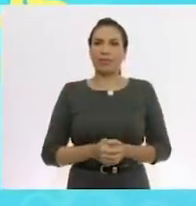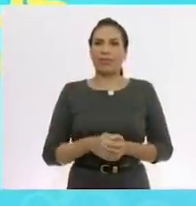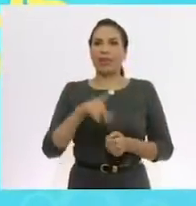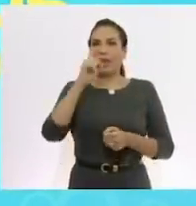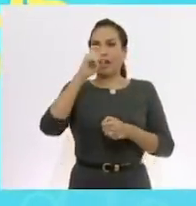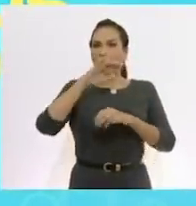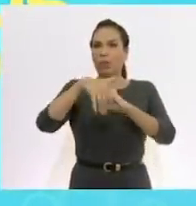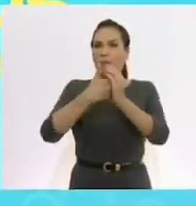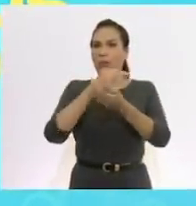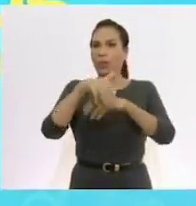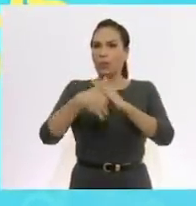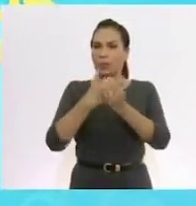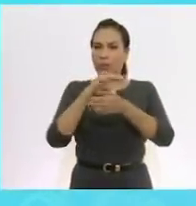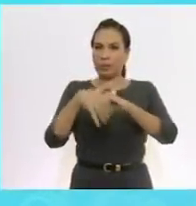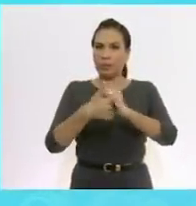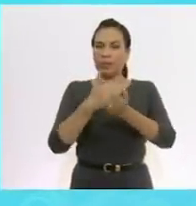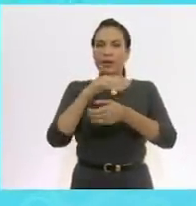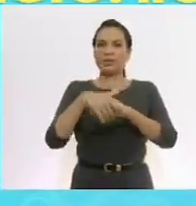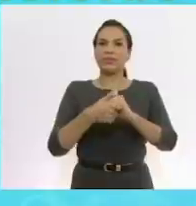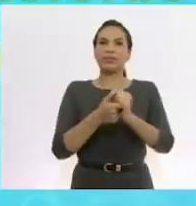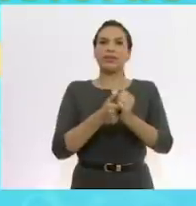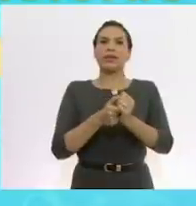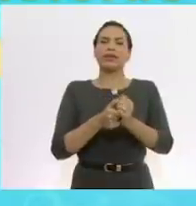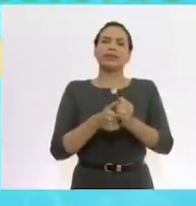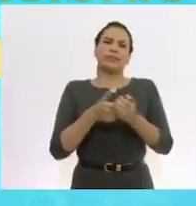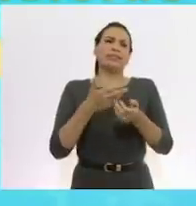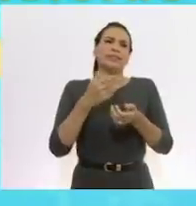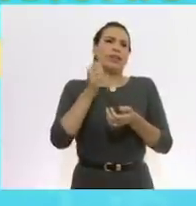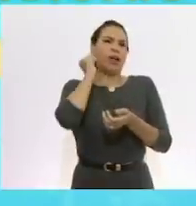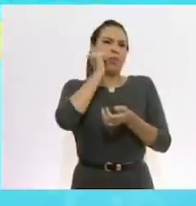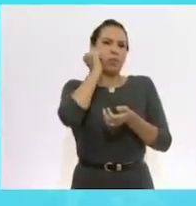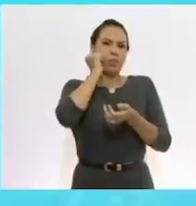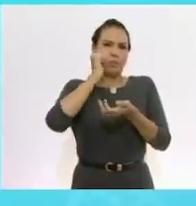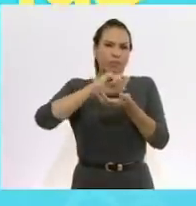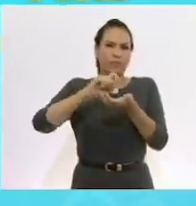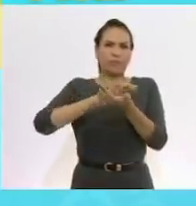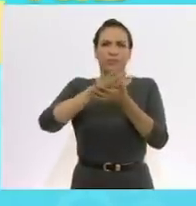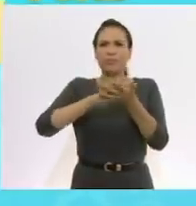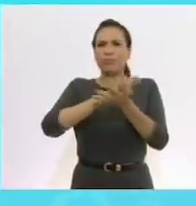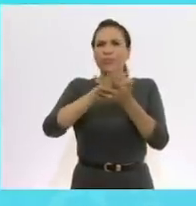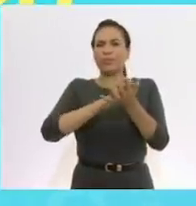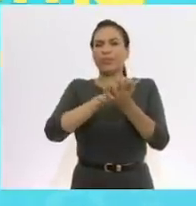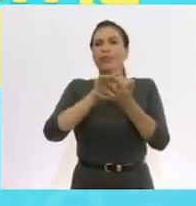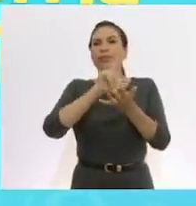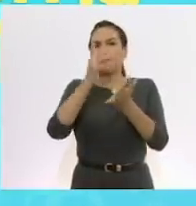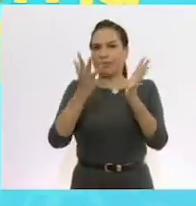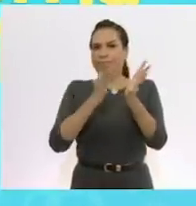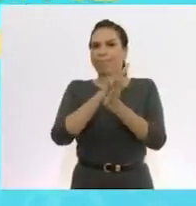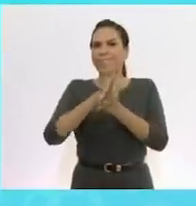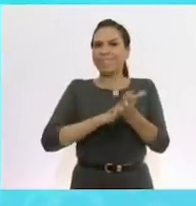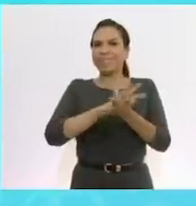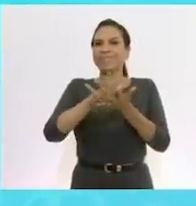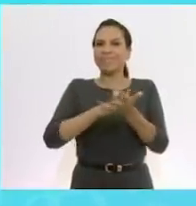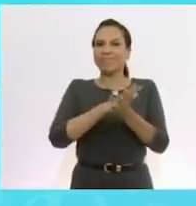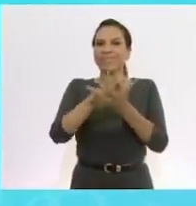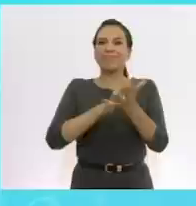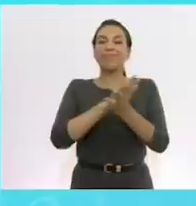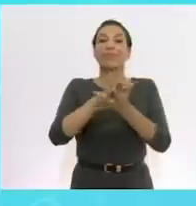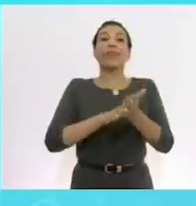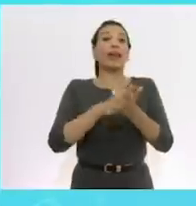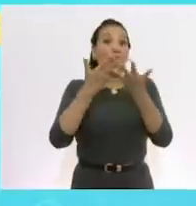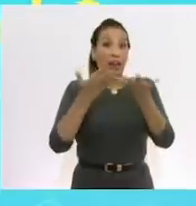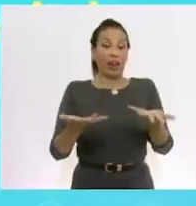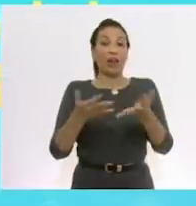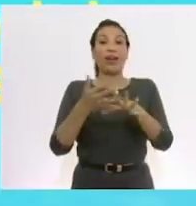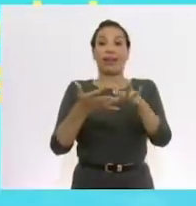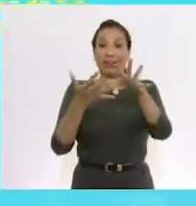tus manos. Usa suficiente jabón. Frota tus palmas una con la otra. Ahora, frota